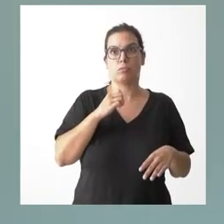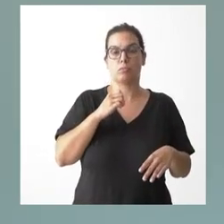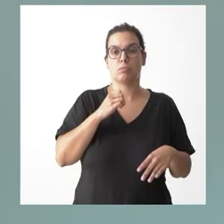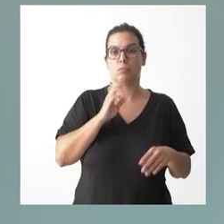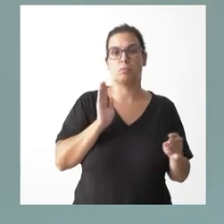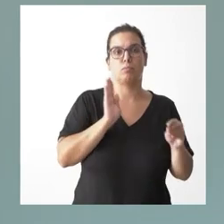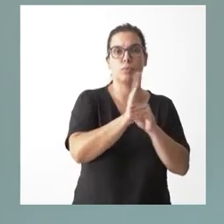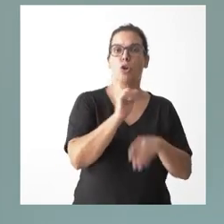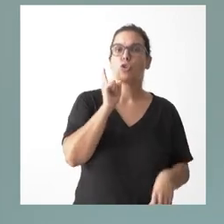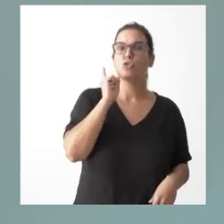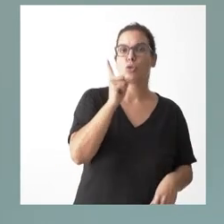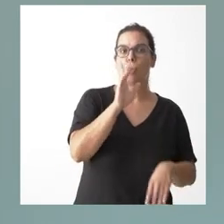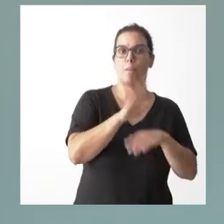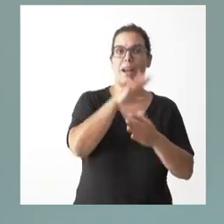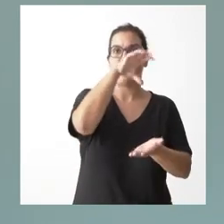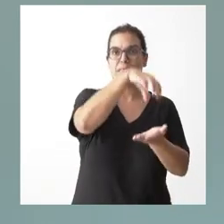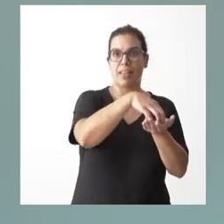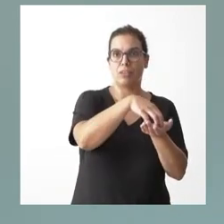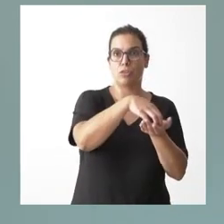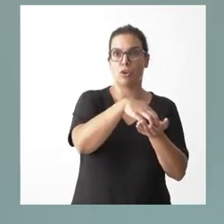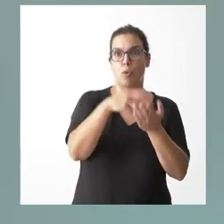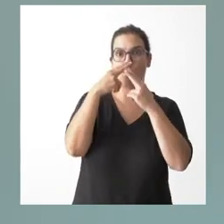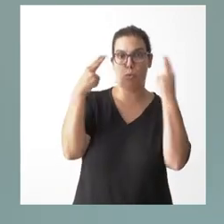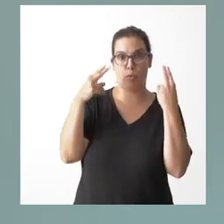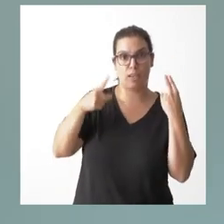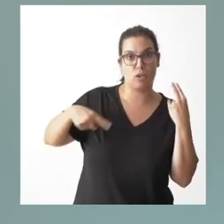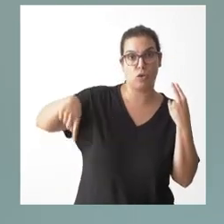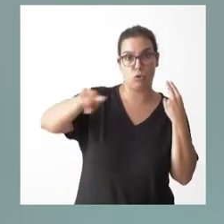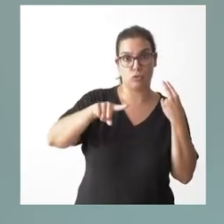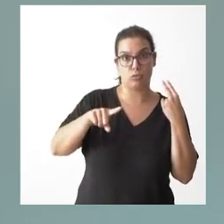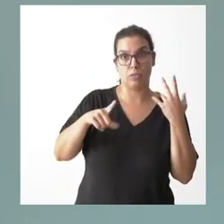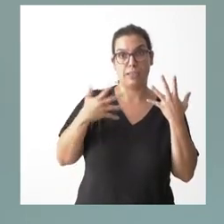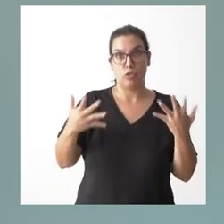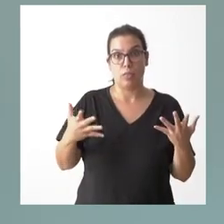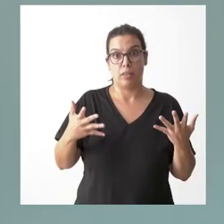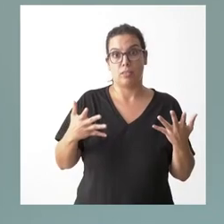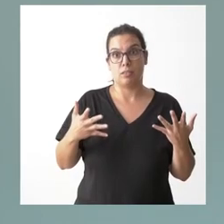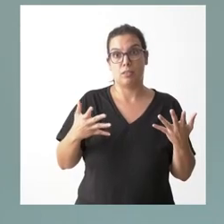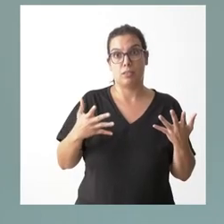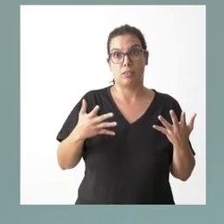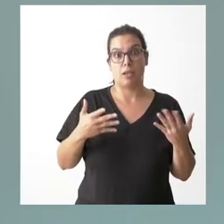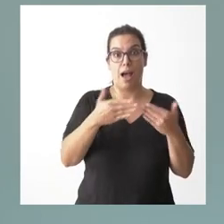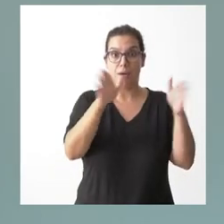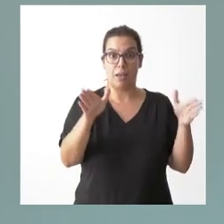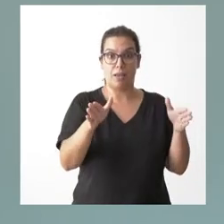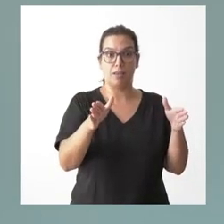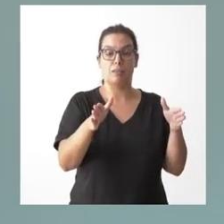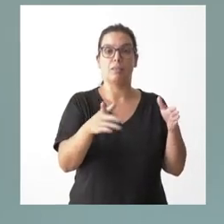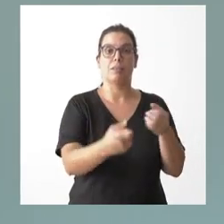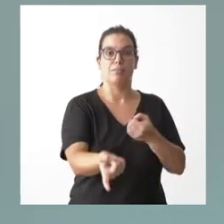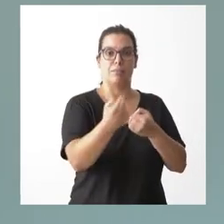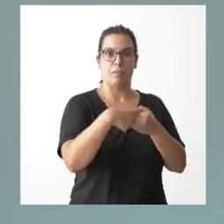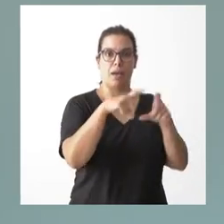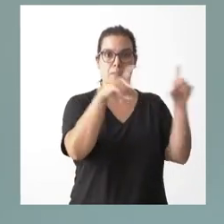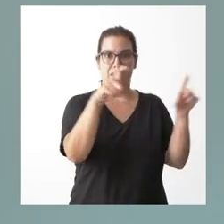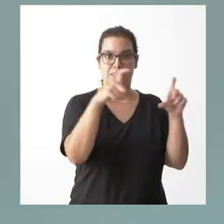destinar a los centros de titularidad pública. Por tanto, esta actuación de participar con las pequeñas y medianas empresas ha